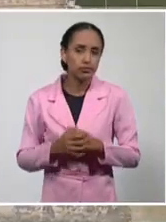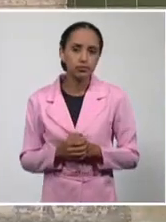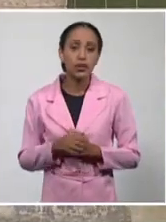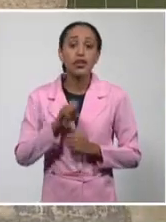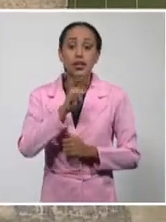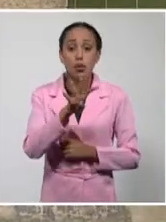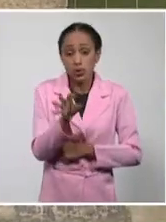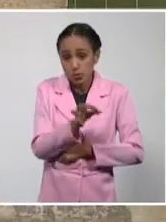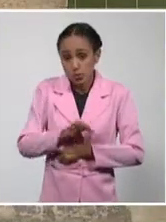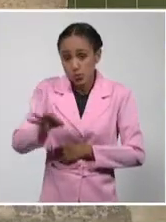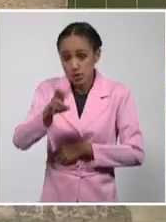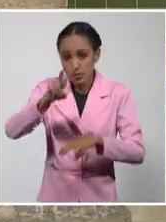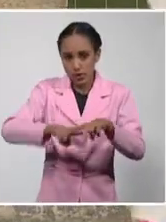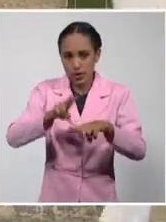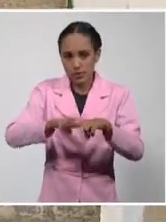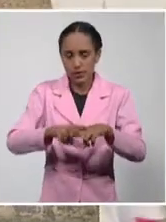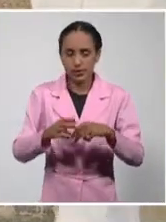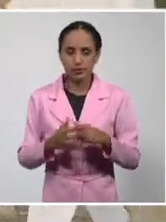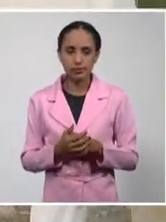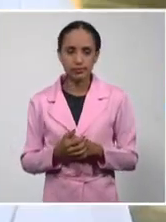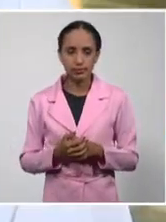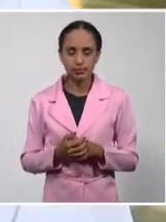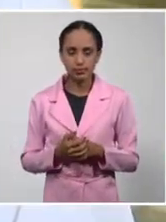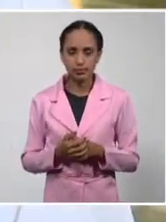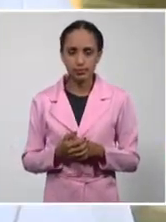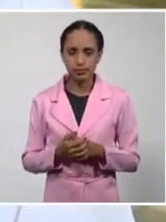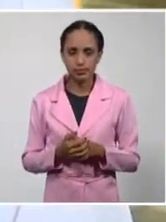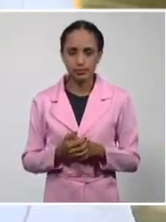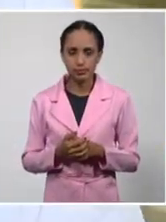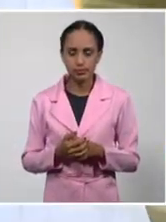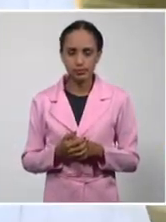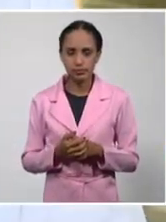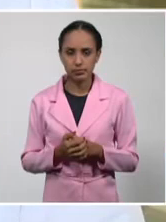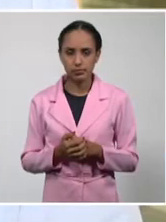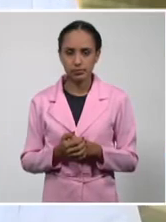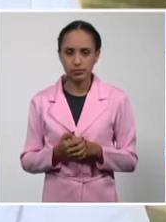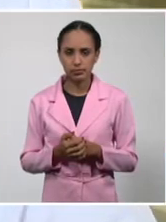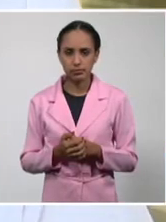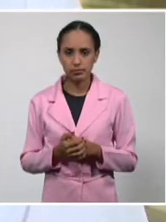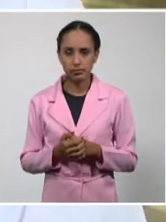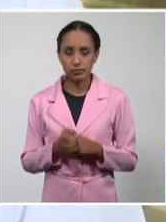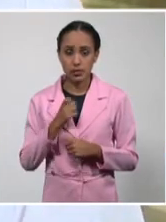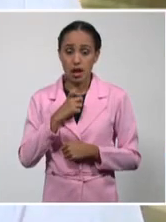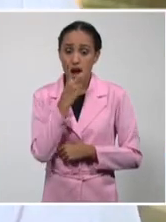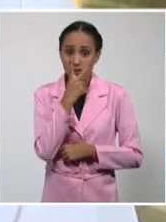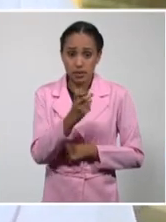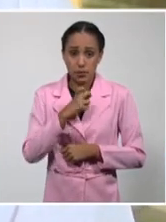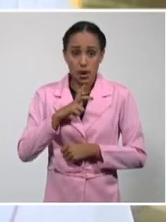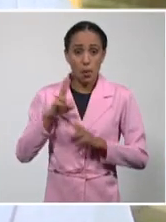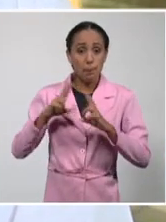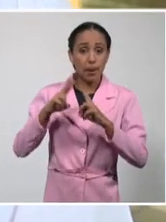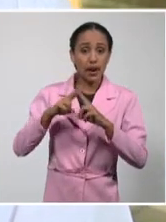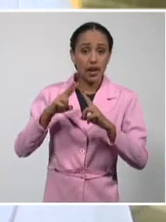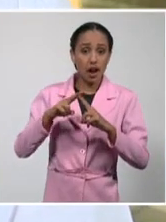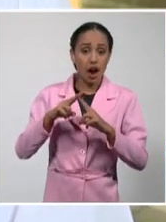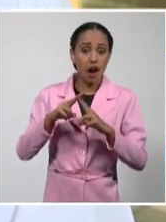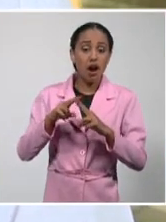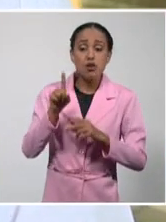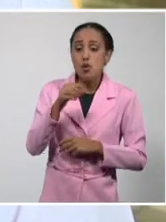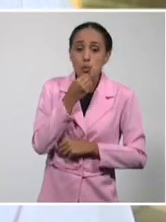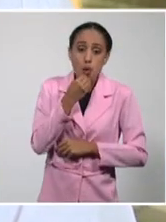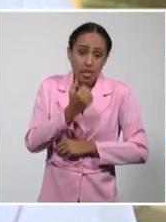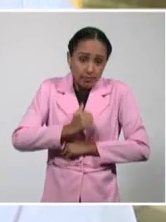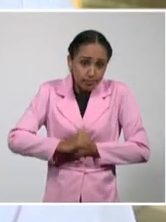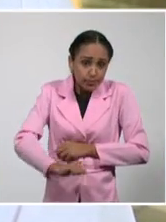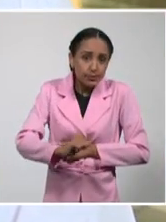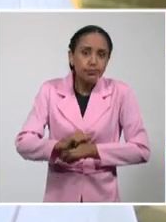municipios de la capital. La institución tiene una atención a la pareja infértil, donde vamos cerrando